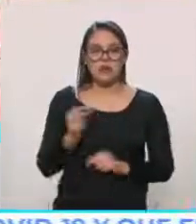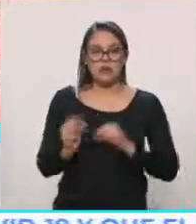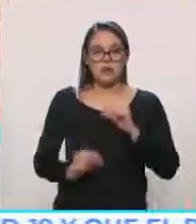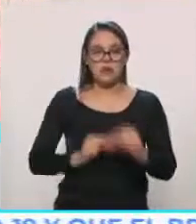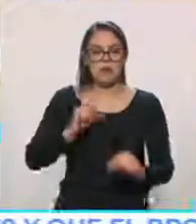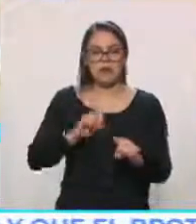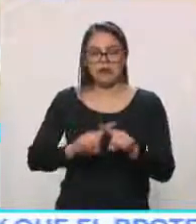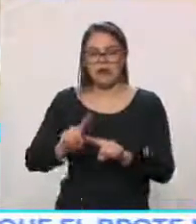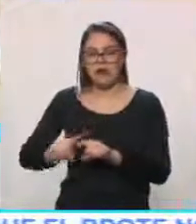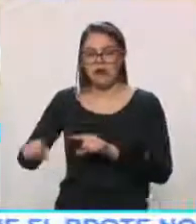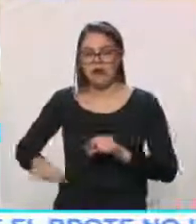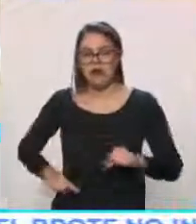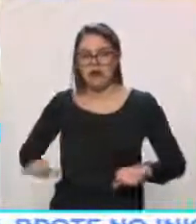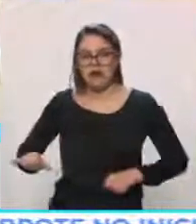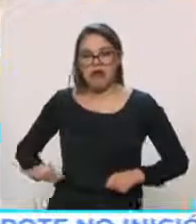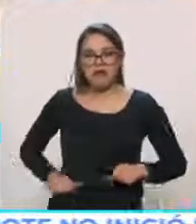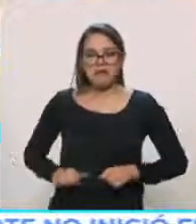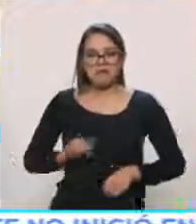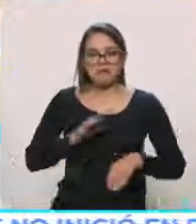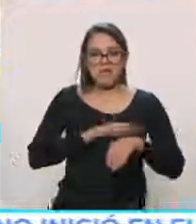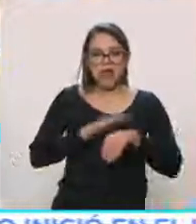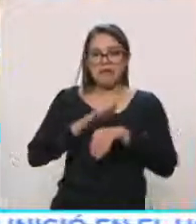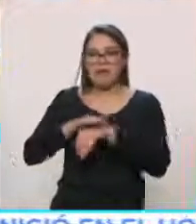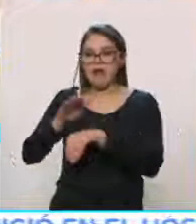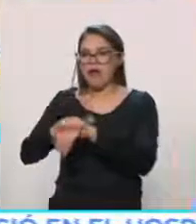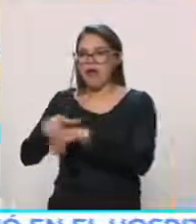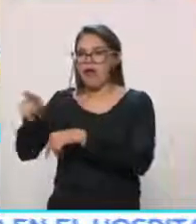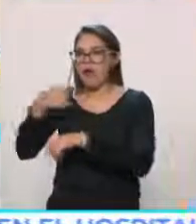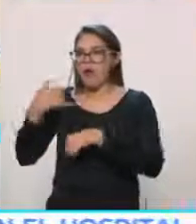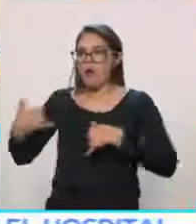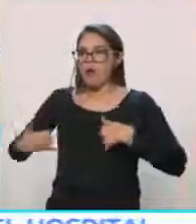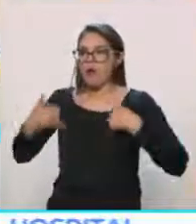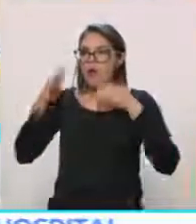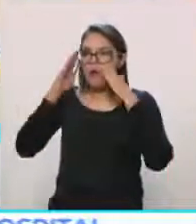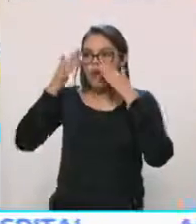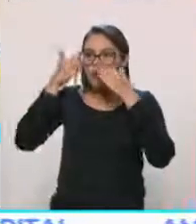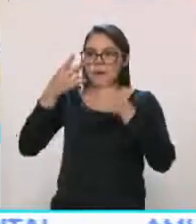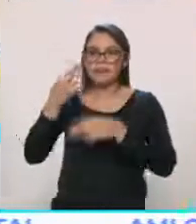actividades a la atención de jóvenes